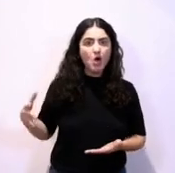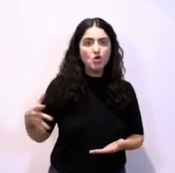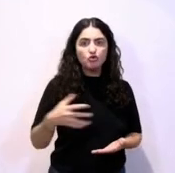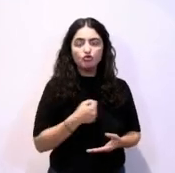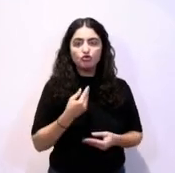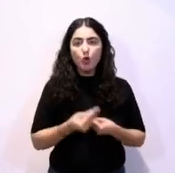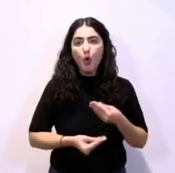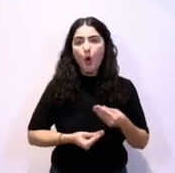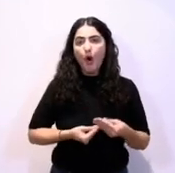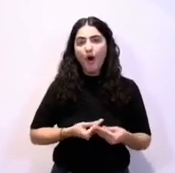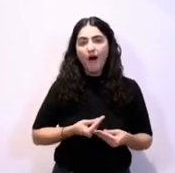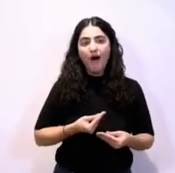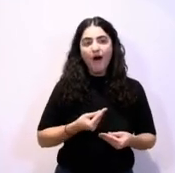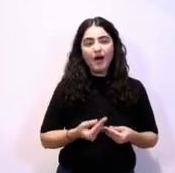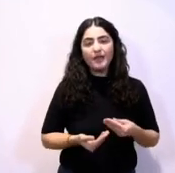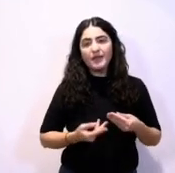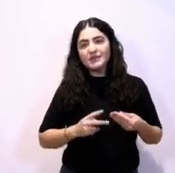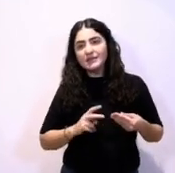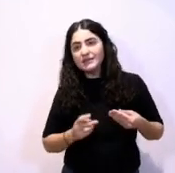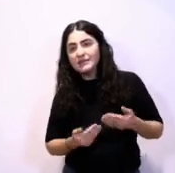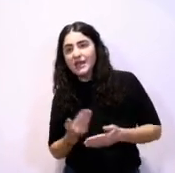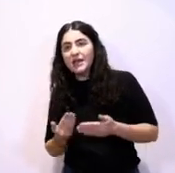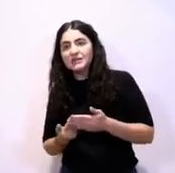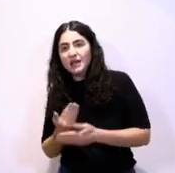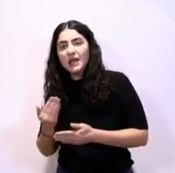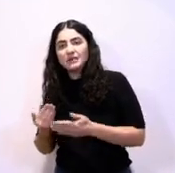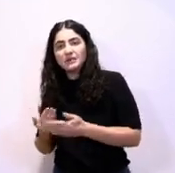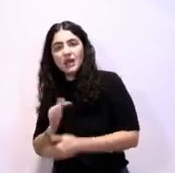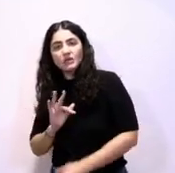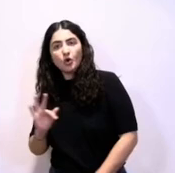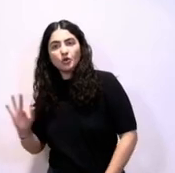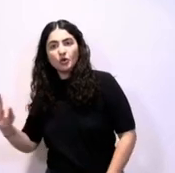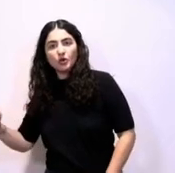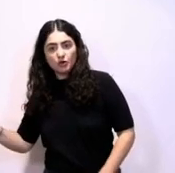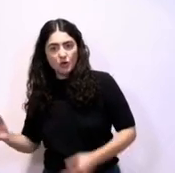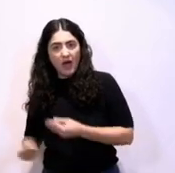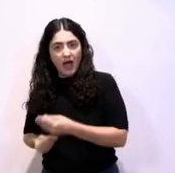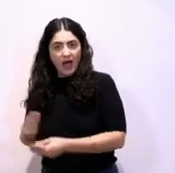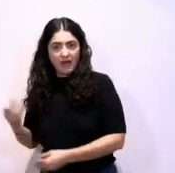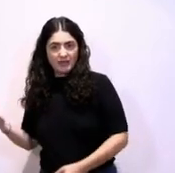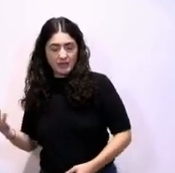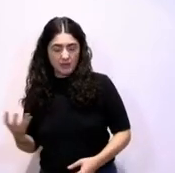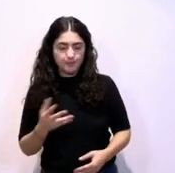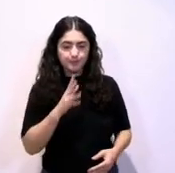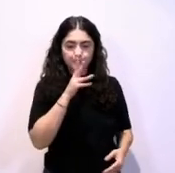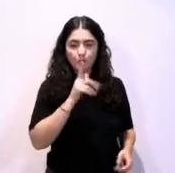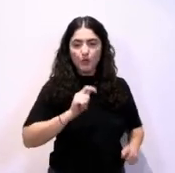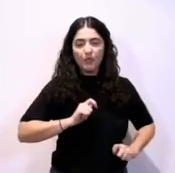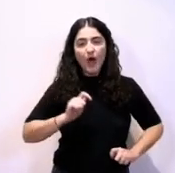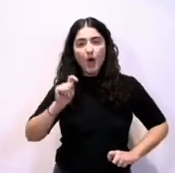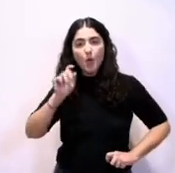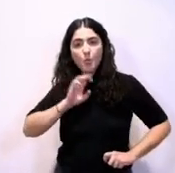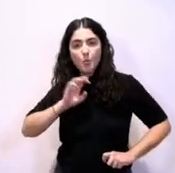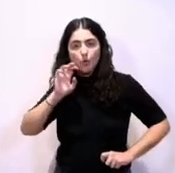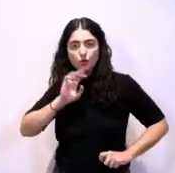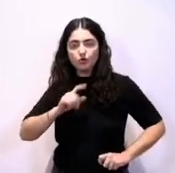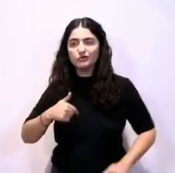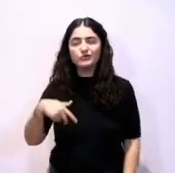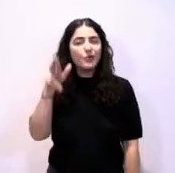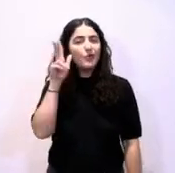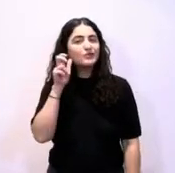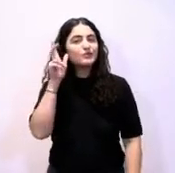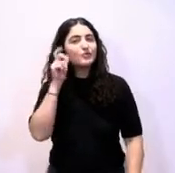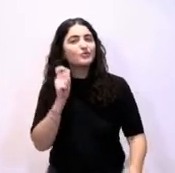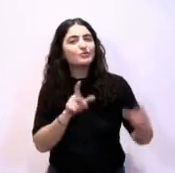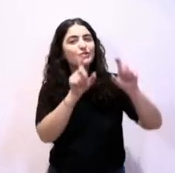el resto de días. Porque resulta curioso, a mí me resulta muy curioso, cuando escucho a los empresarios y